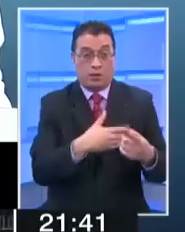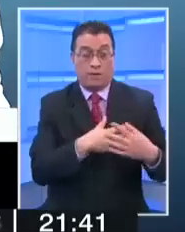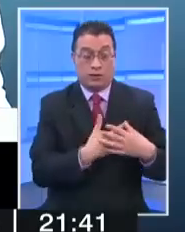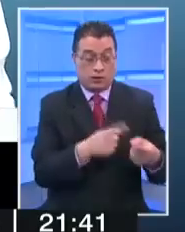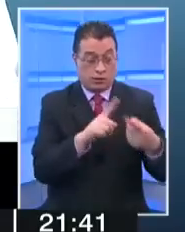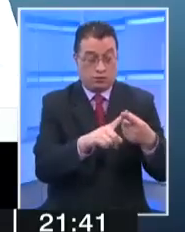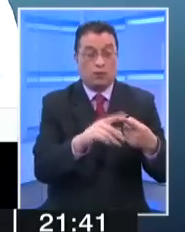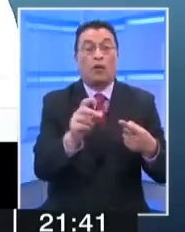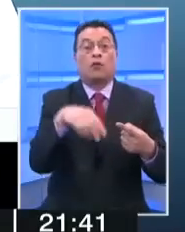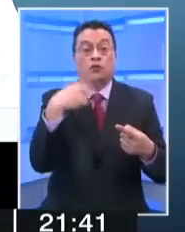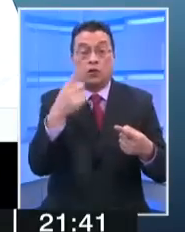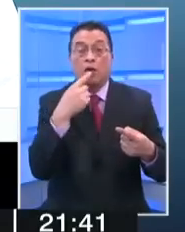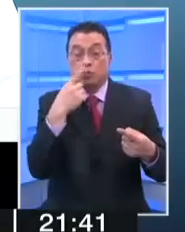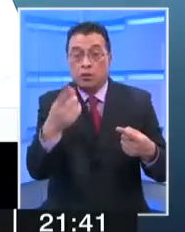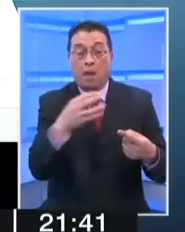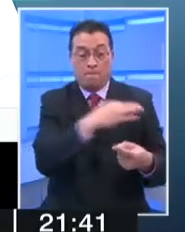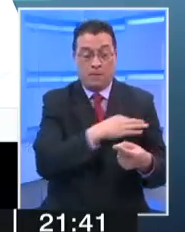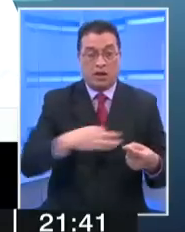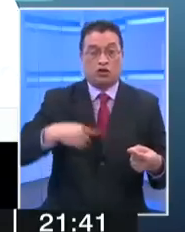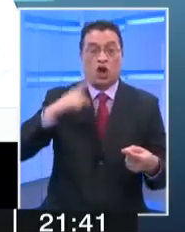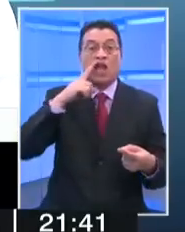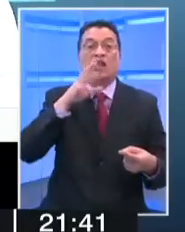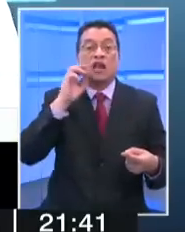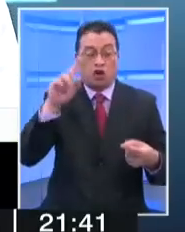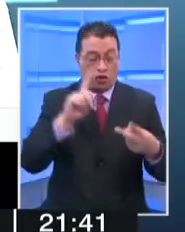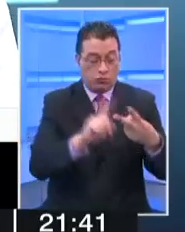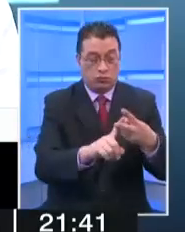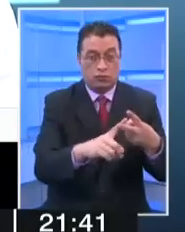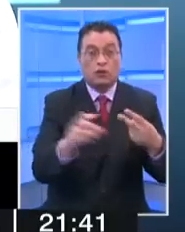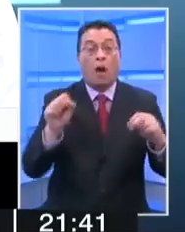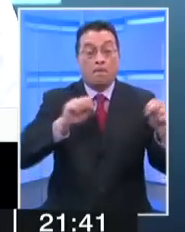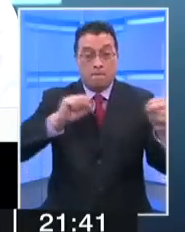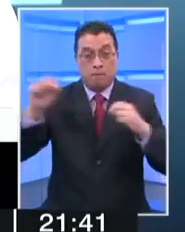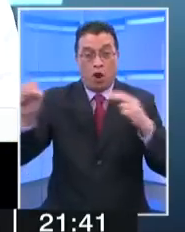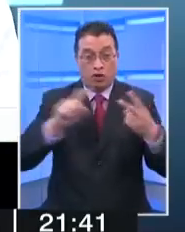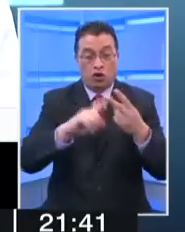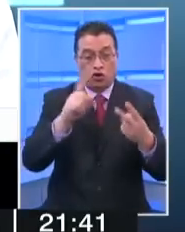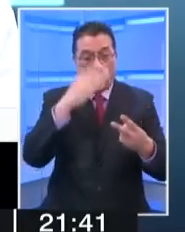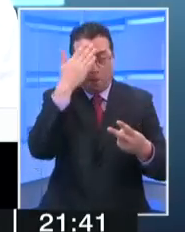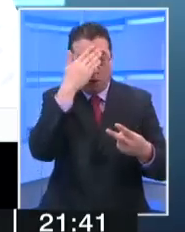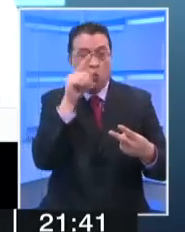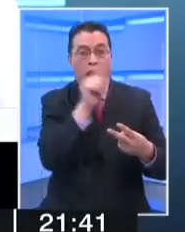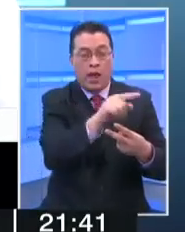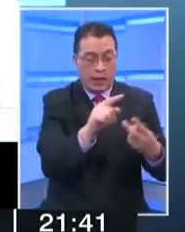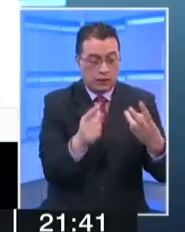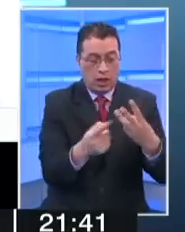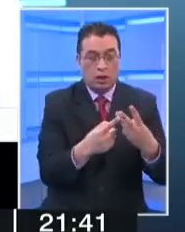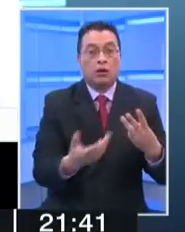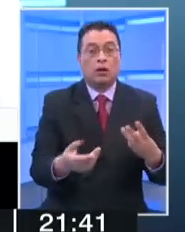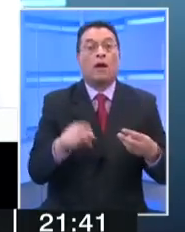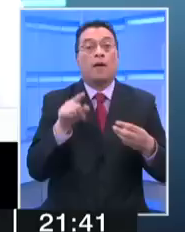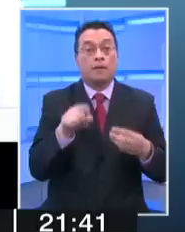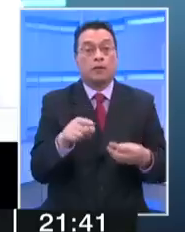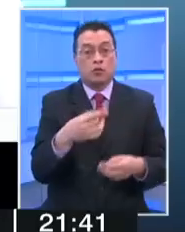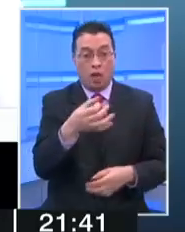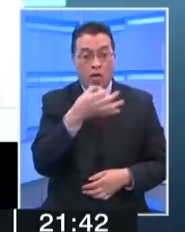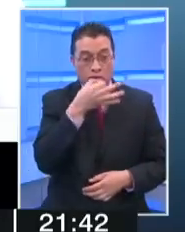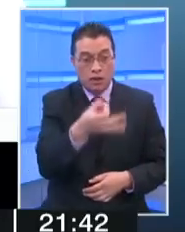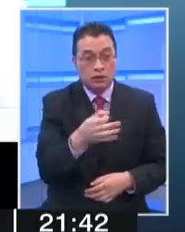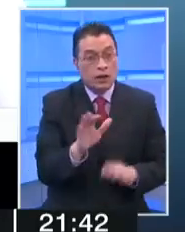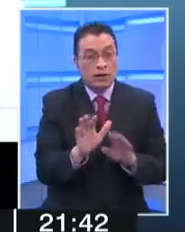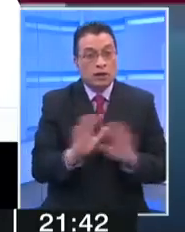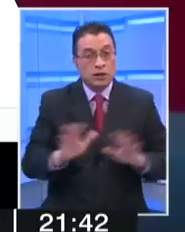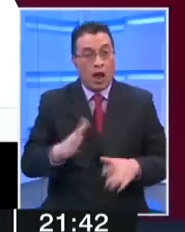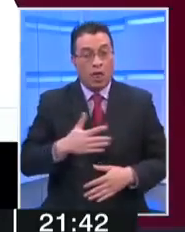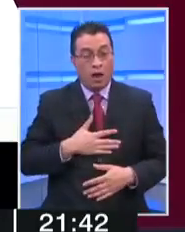emplazó al ministro de interior emplazó también a los político que no nos preocupamos de ella en consecuencia cuando uno no dice nada